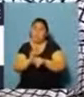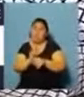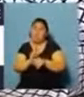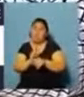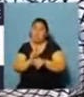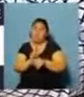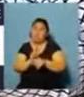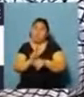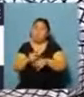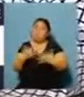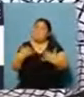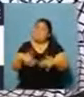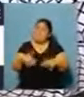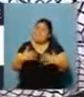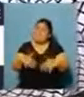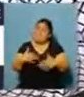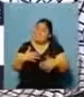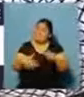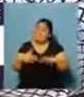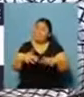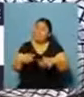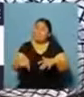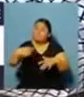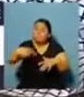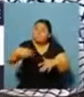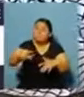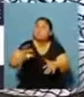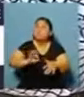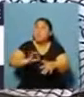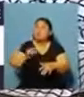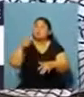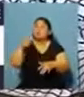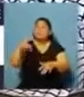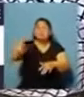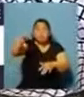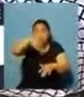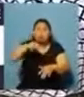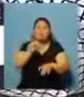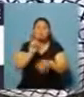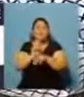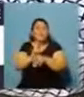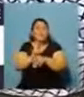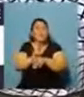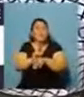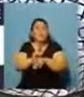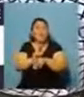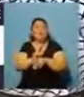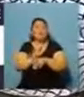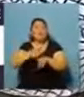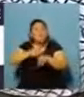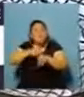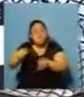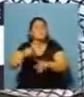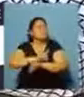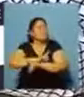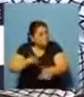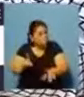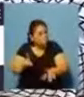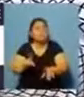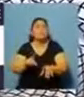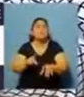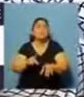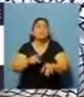una situación que puede repetirse todos los años, por lo cual tenemos que cambiar también nuestros hábitos, ¿no? Los hábitos de dejar prendida la fogata,